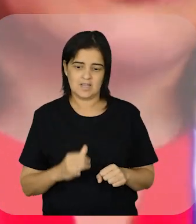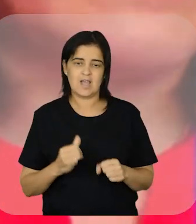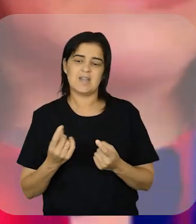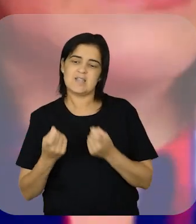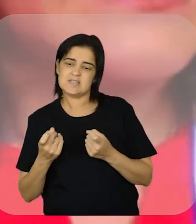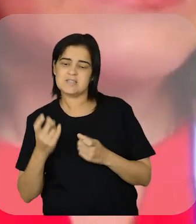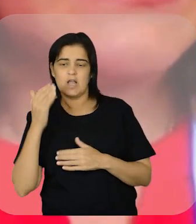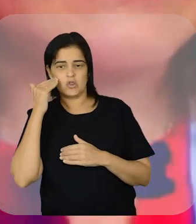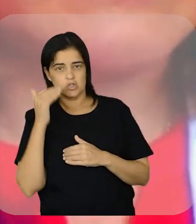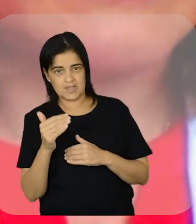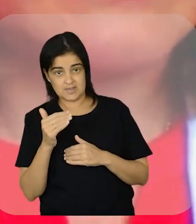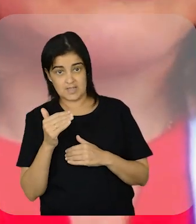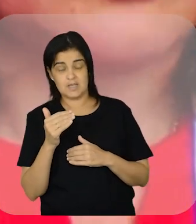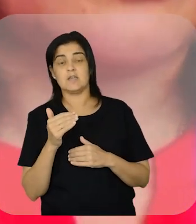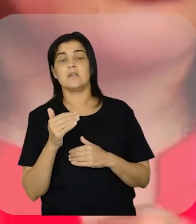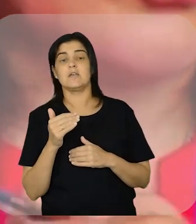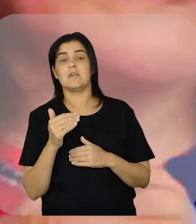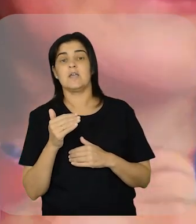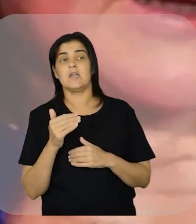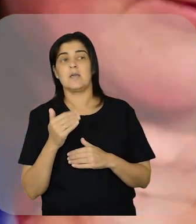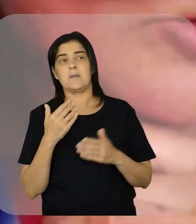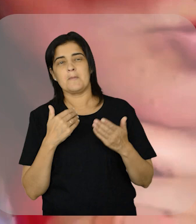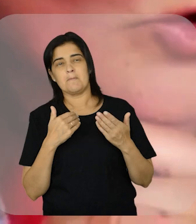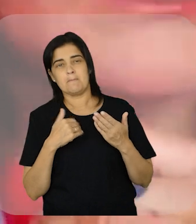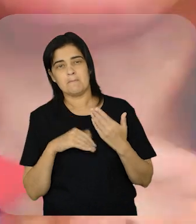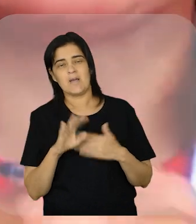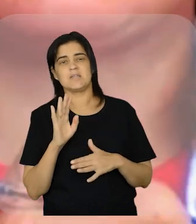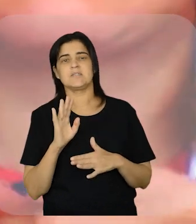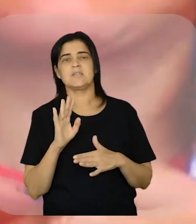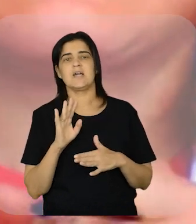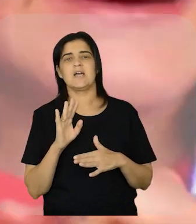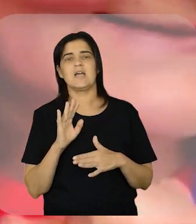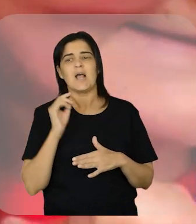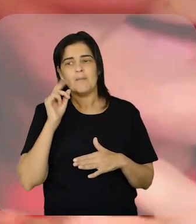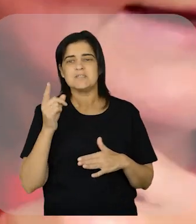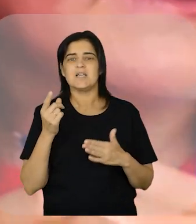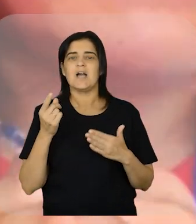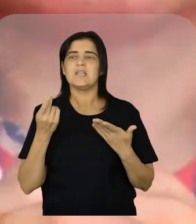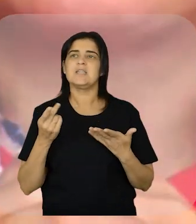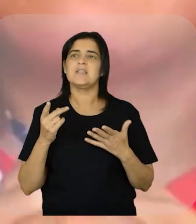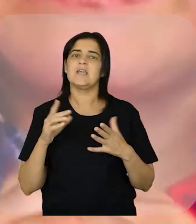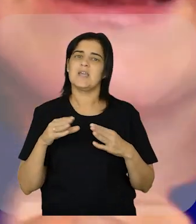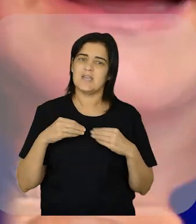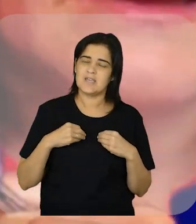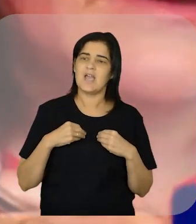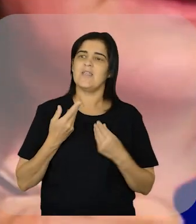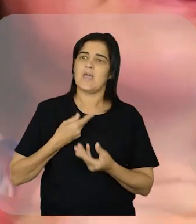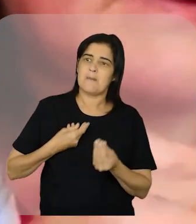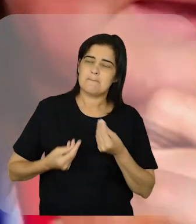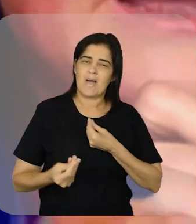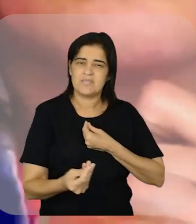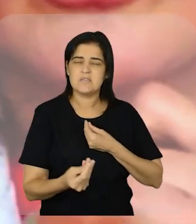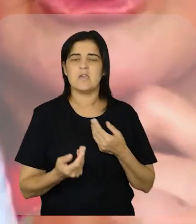tener el docente, sobre todo en lo que tiene que ver con la capacidad de resiliencia, de